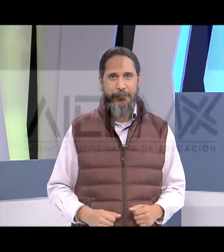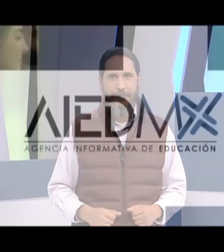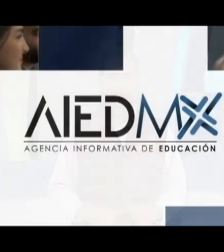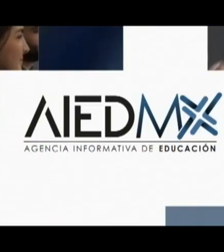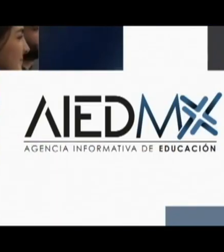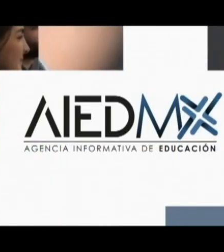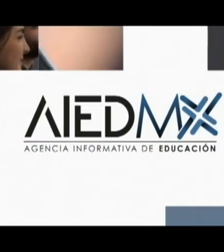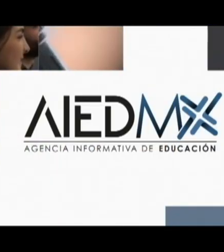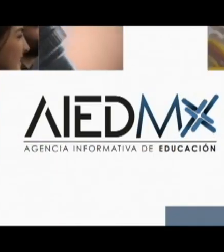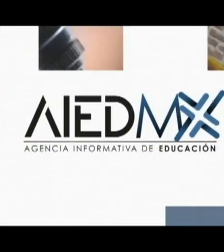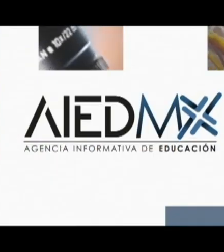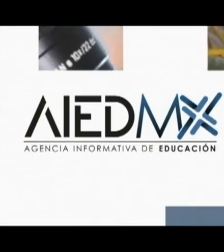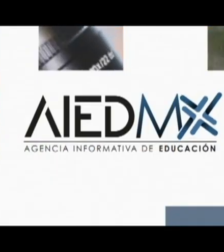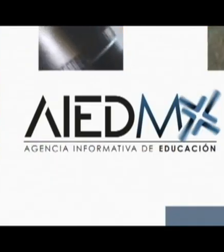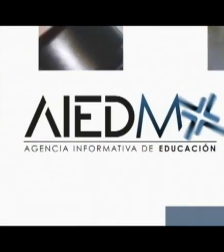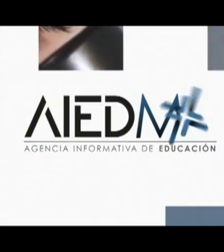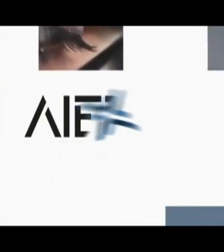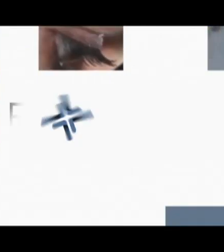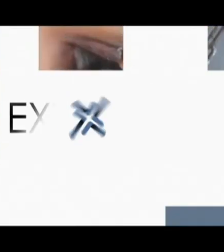contexto.